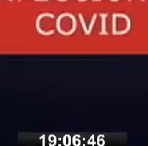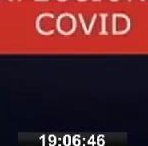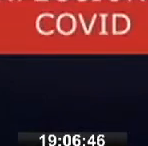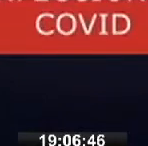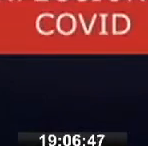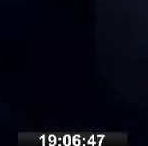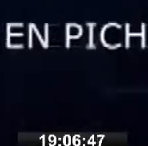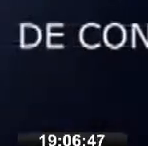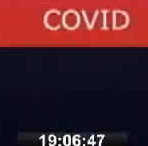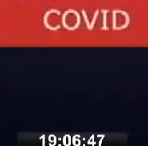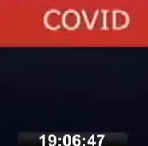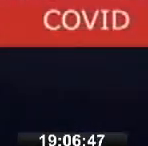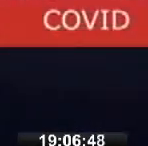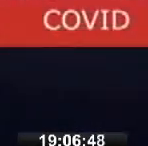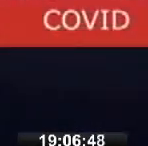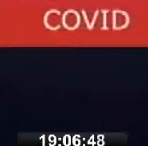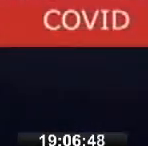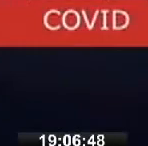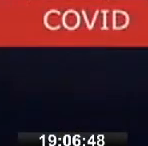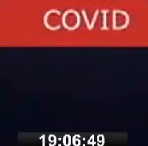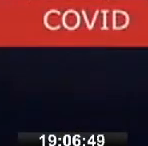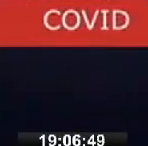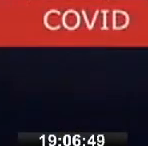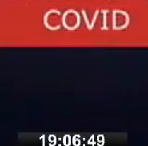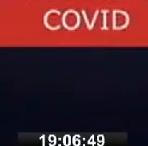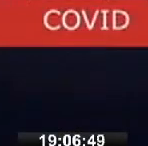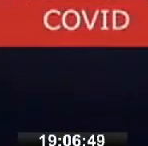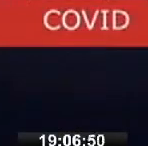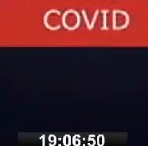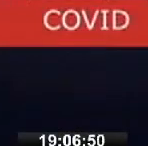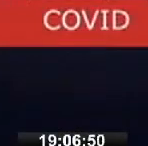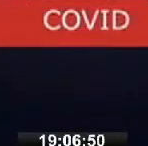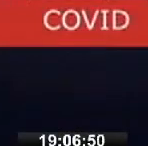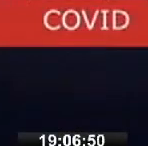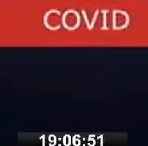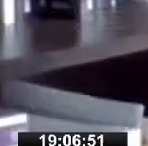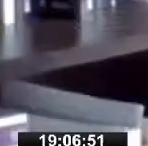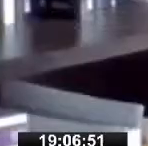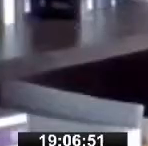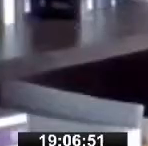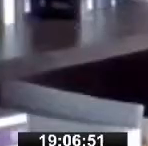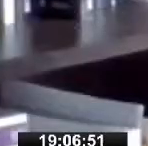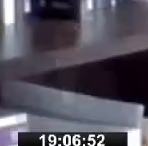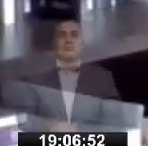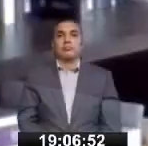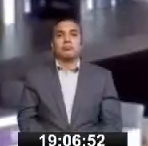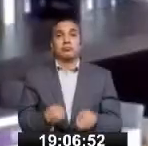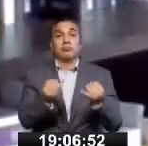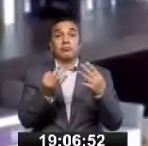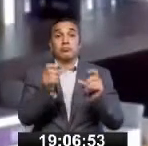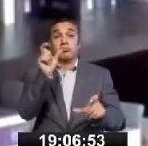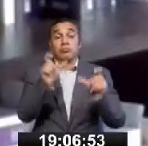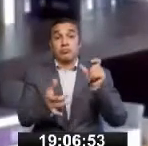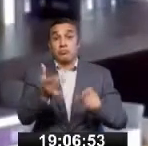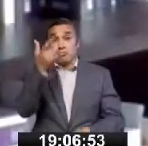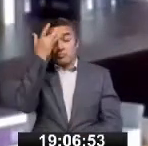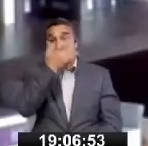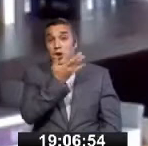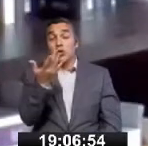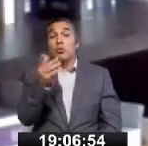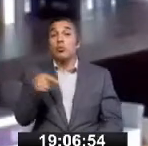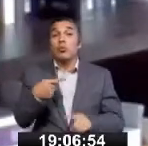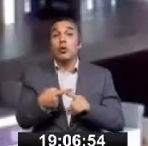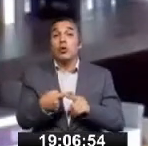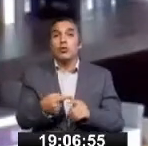jueves 15 de octubre. El 91.8% de los casos se registra en la capital. La mayoría de infecciones se dan más bien